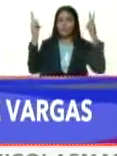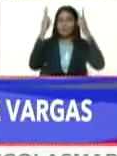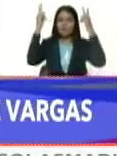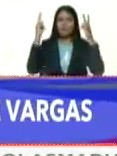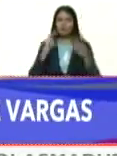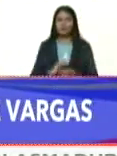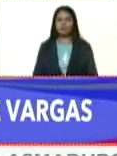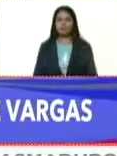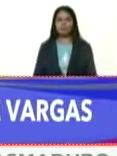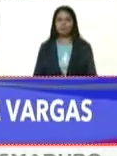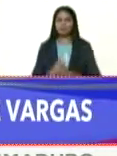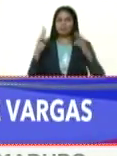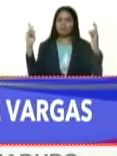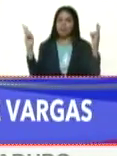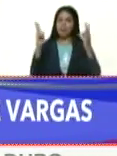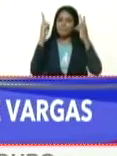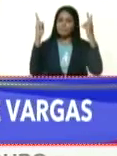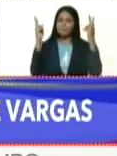¡Que viva!